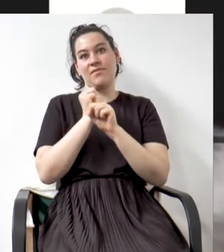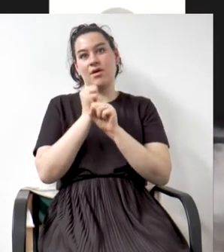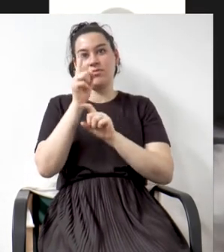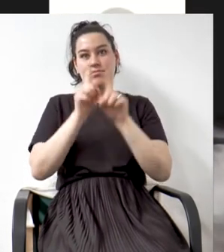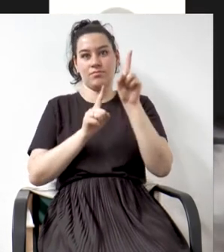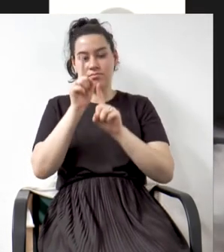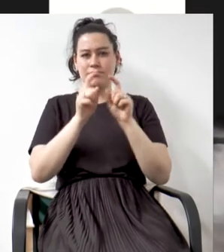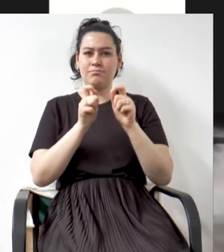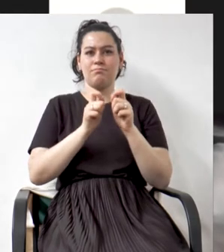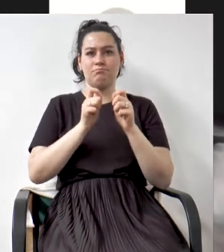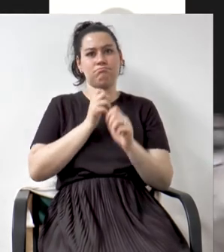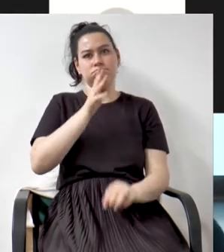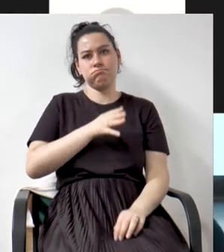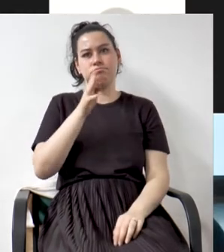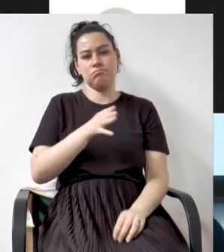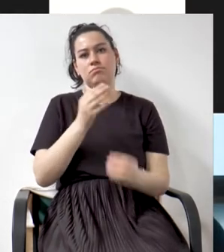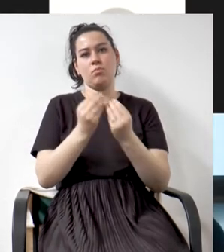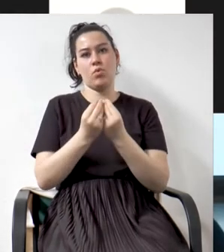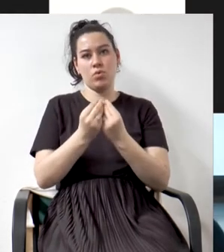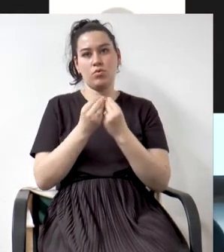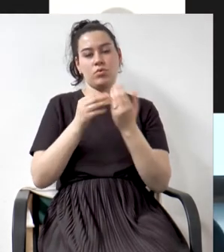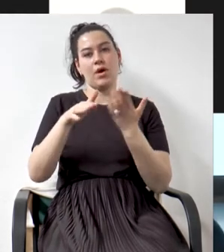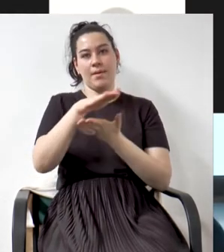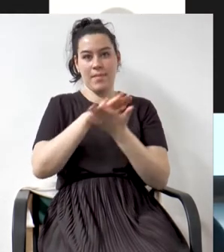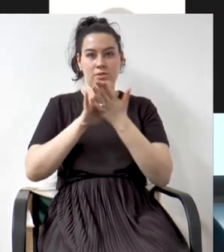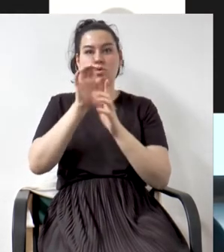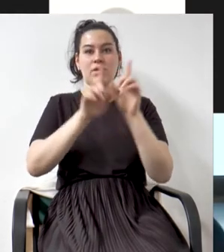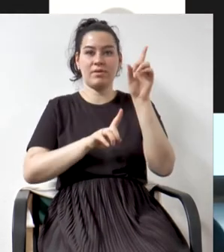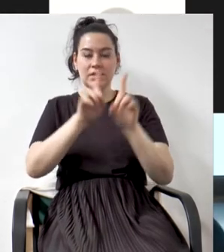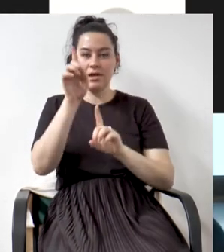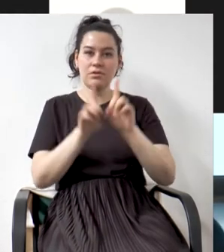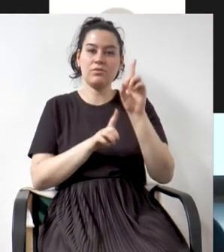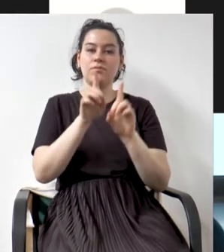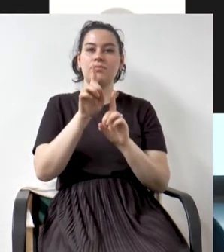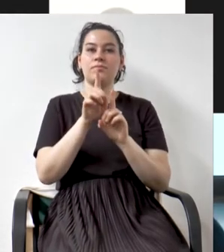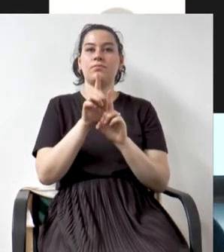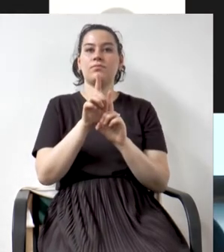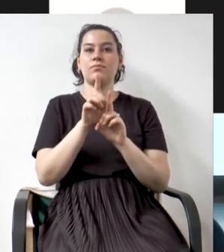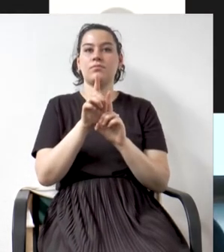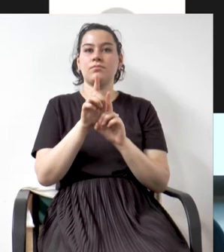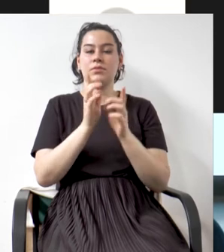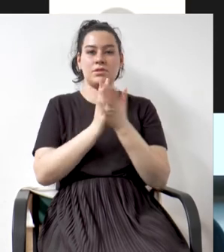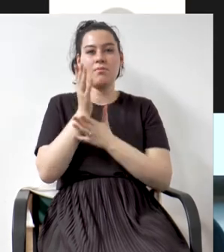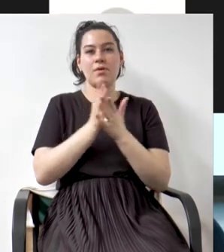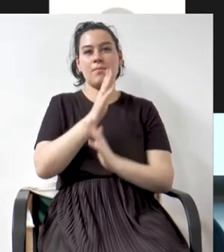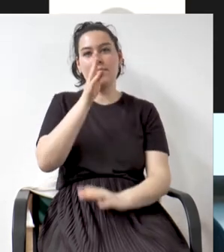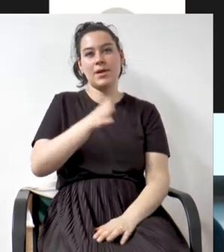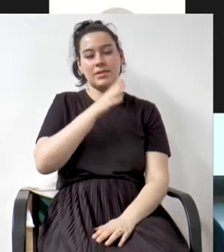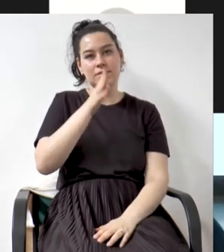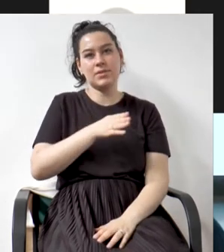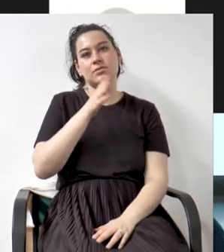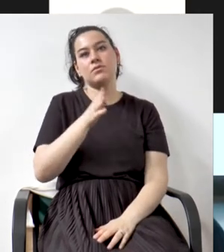participación creciente en diversos espacios universitarios. Esta participación